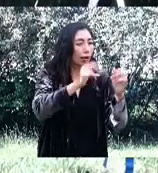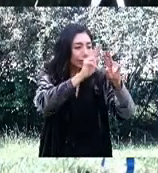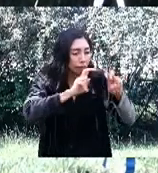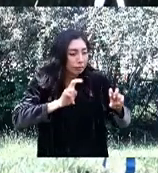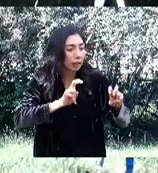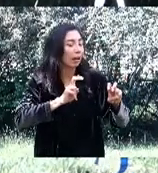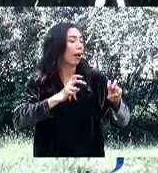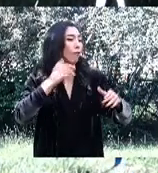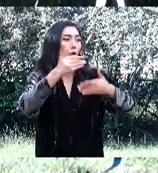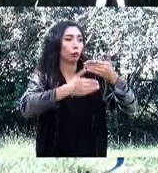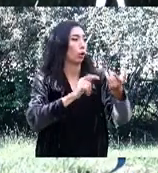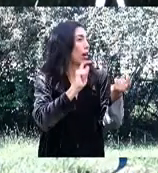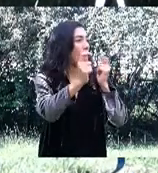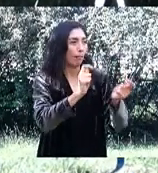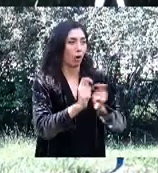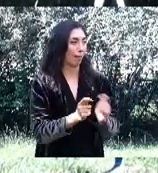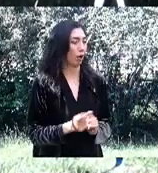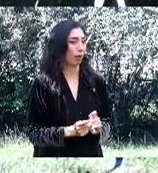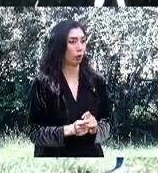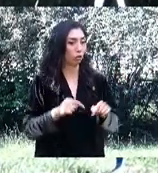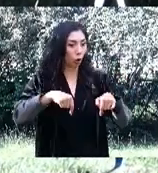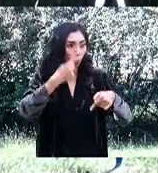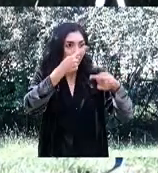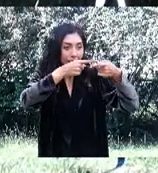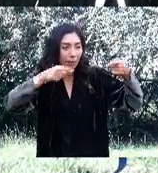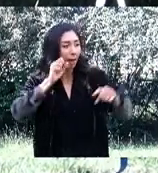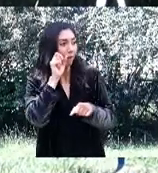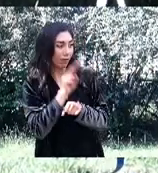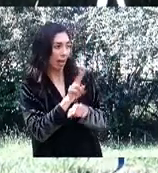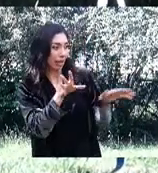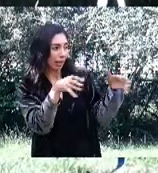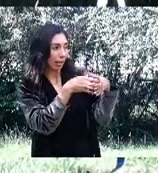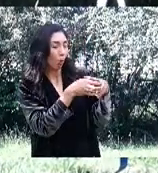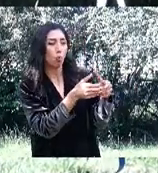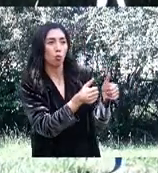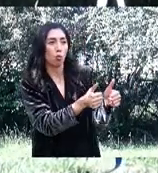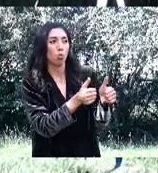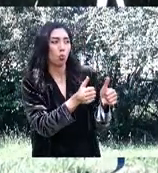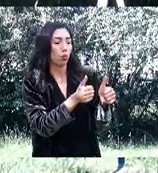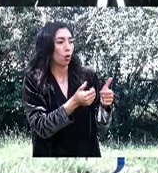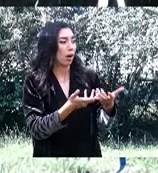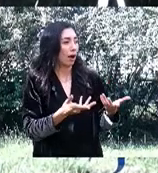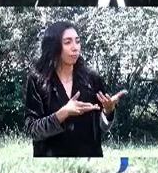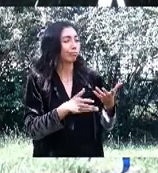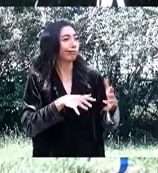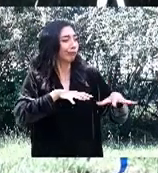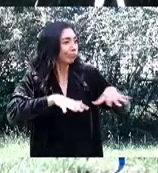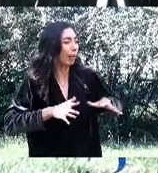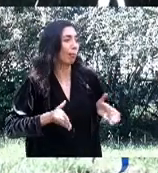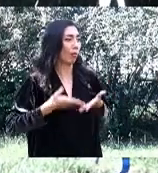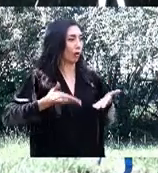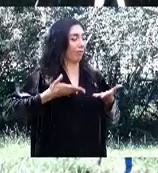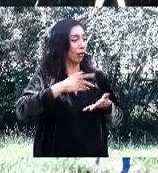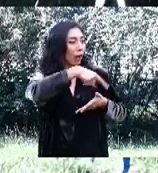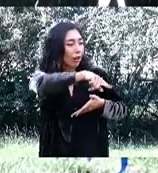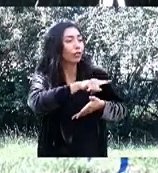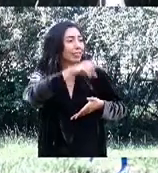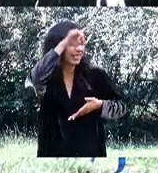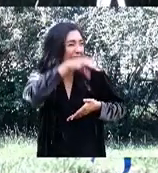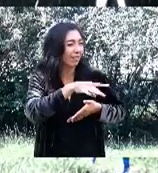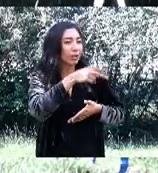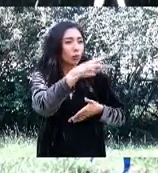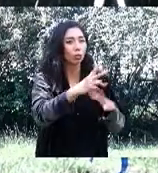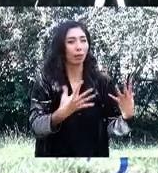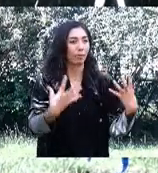podido ver en una semana es que es un equipo vibrante que tiene una noción de su responsabilidad y